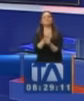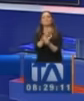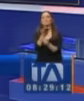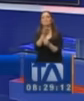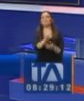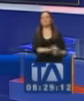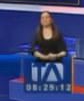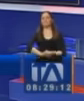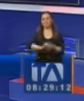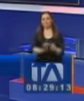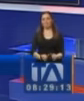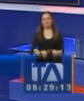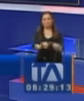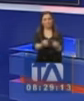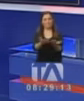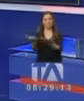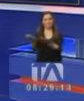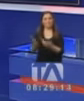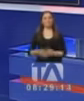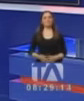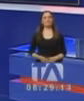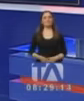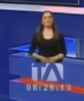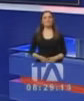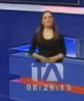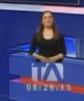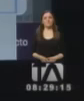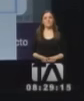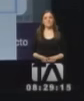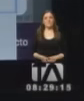mano solidaria se sigue extendiendo en el país.